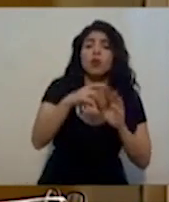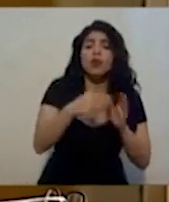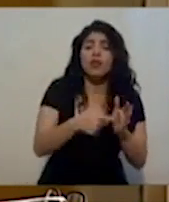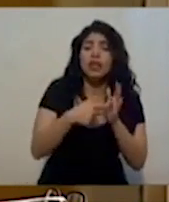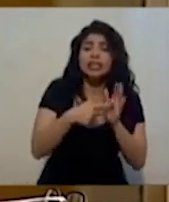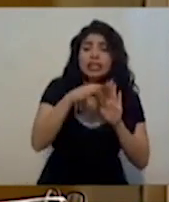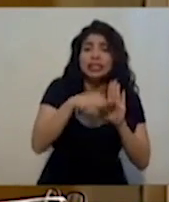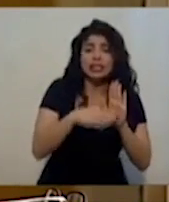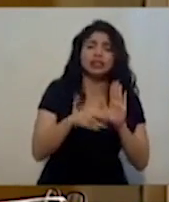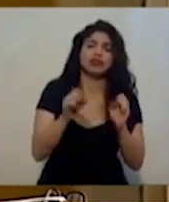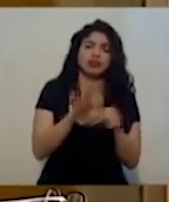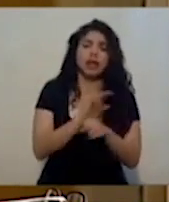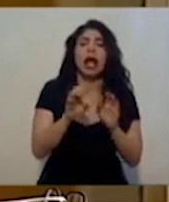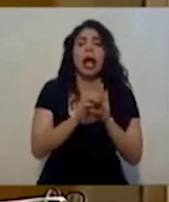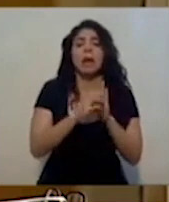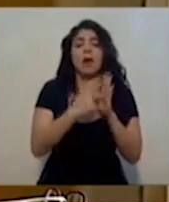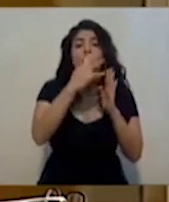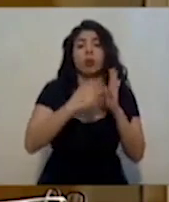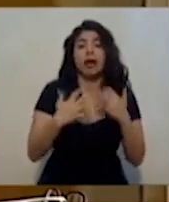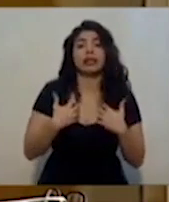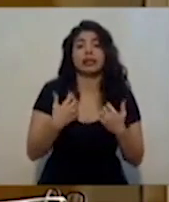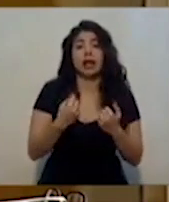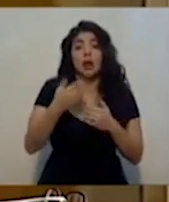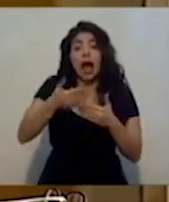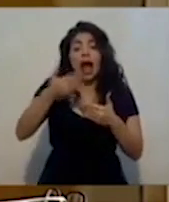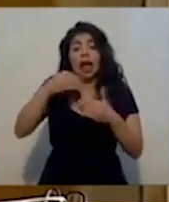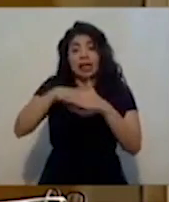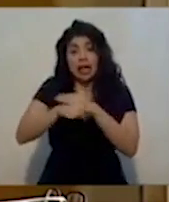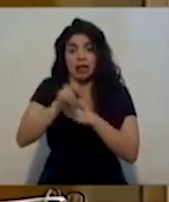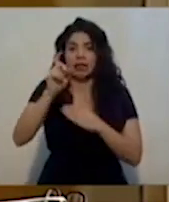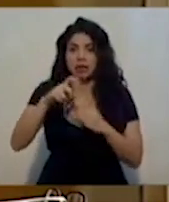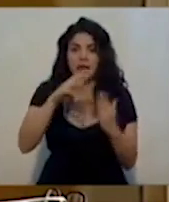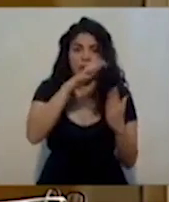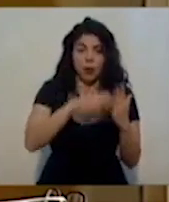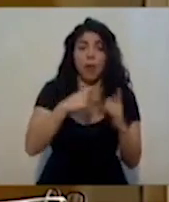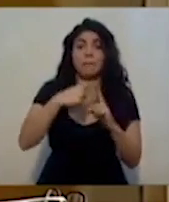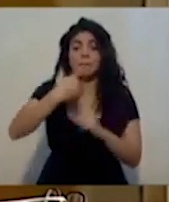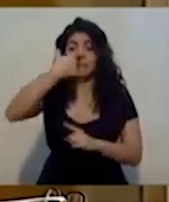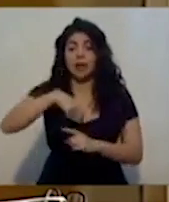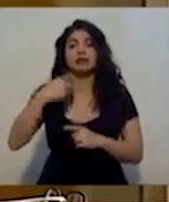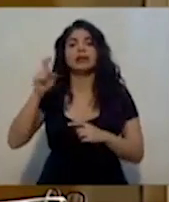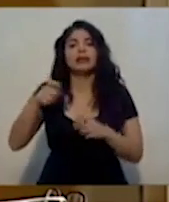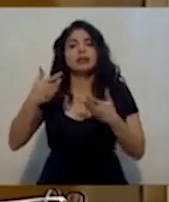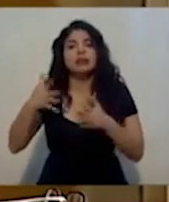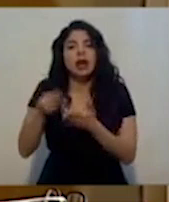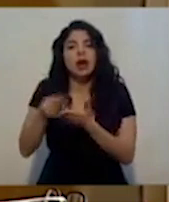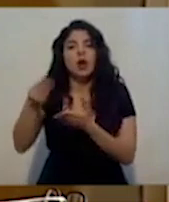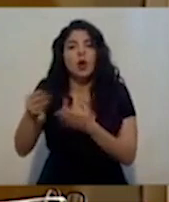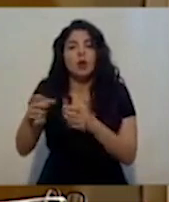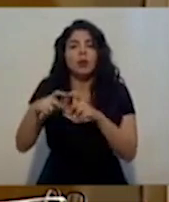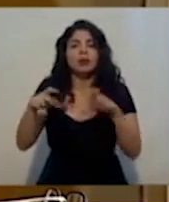el pasajero debe llenar el pase de salud antes de abordar el avión y debe tener un seguro adquirido o aprobado